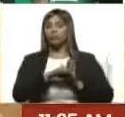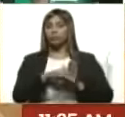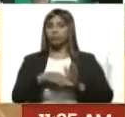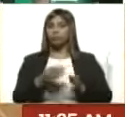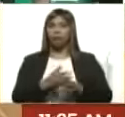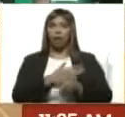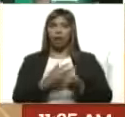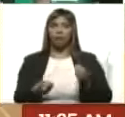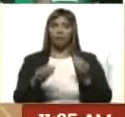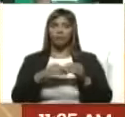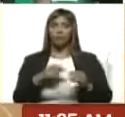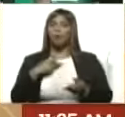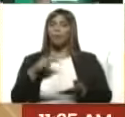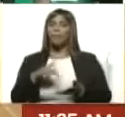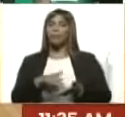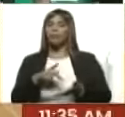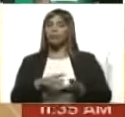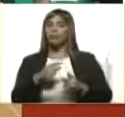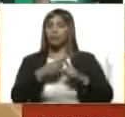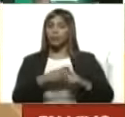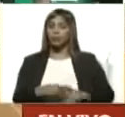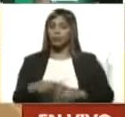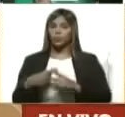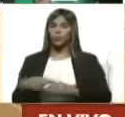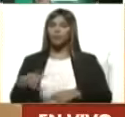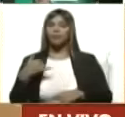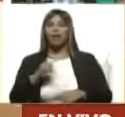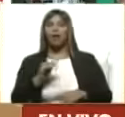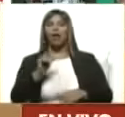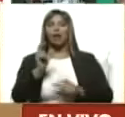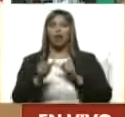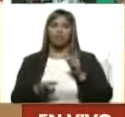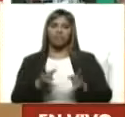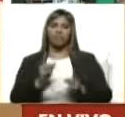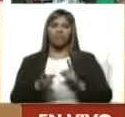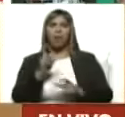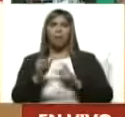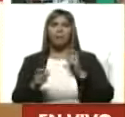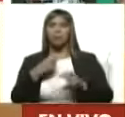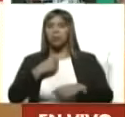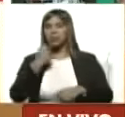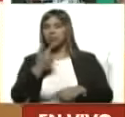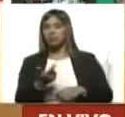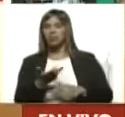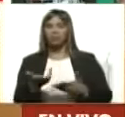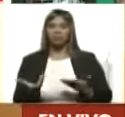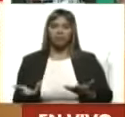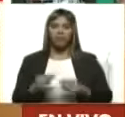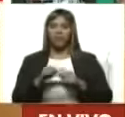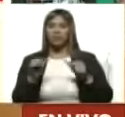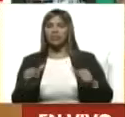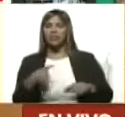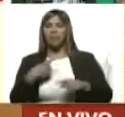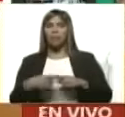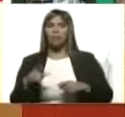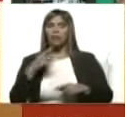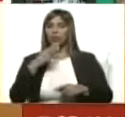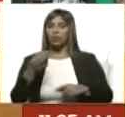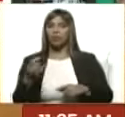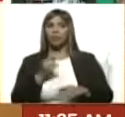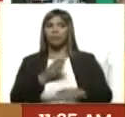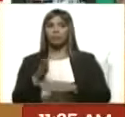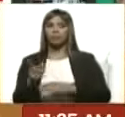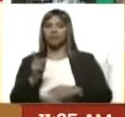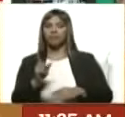en este caso participar en las auditorías. Mire, hay algunos inmorales que hablan del sistema, pero cuando los llaman a auditoría no